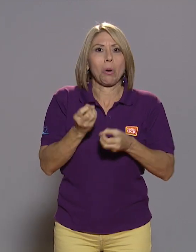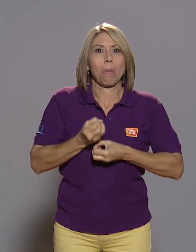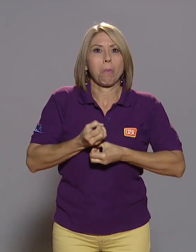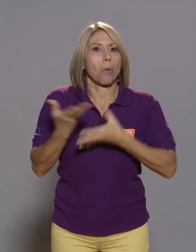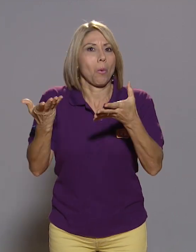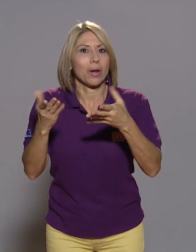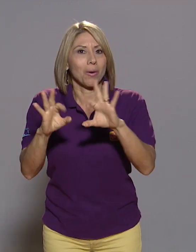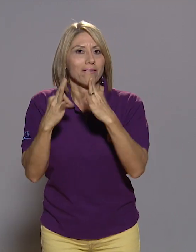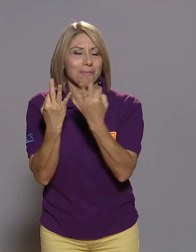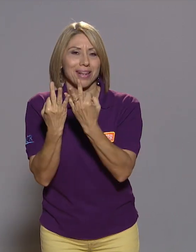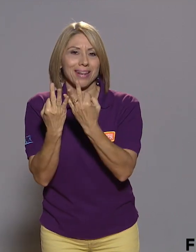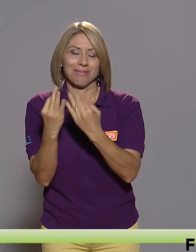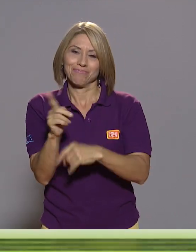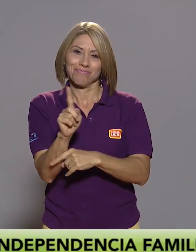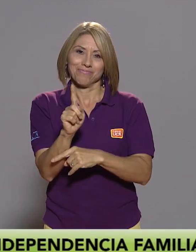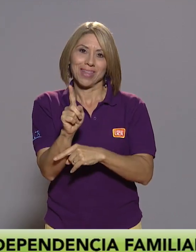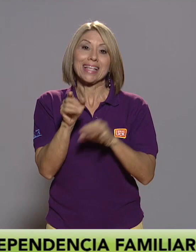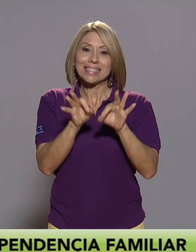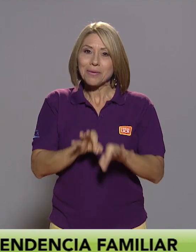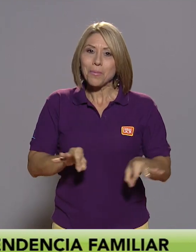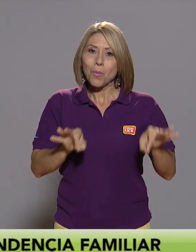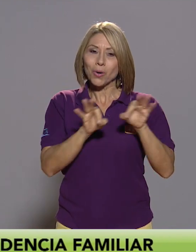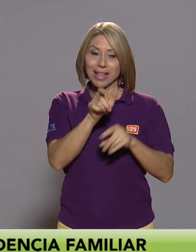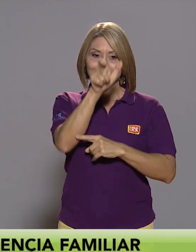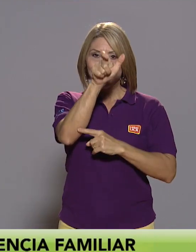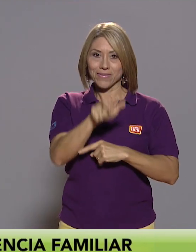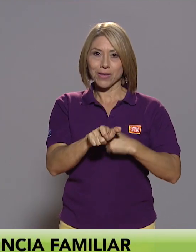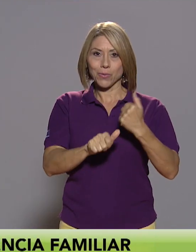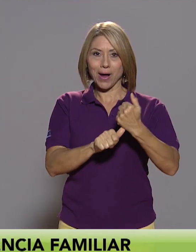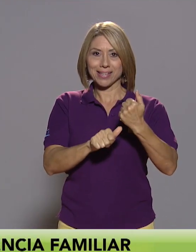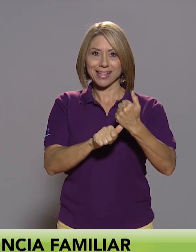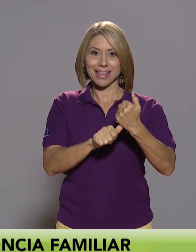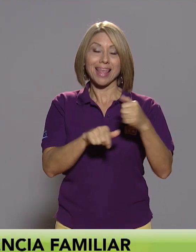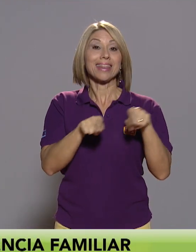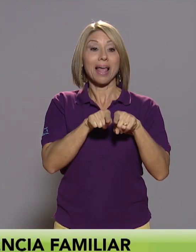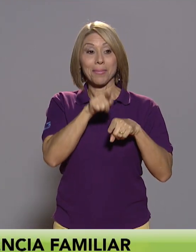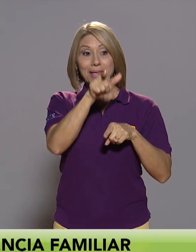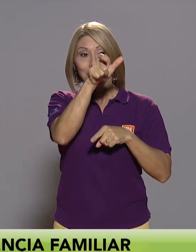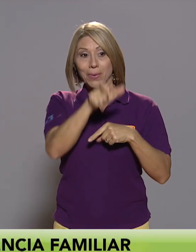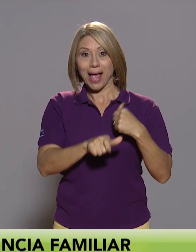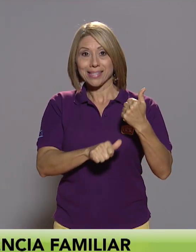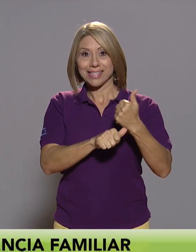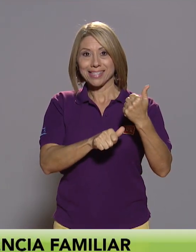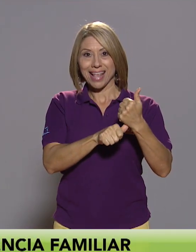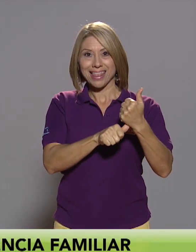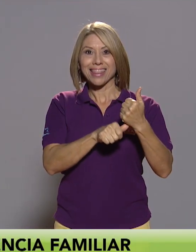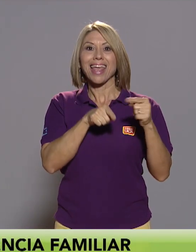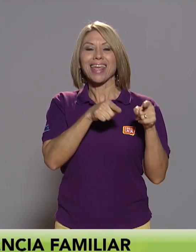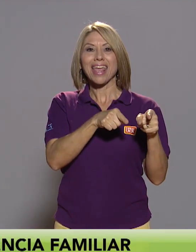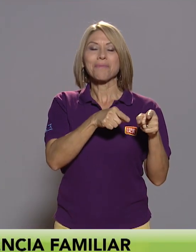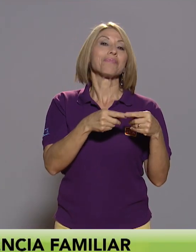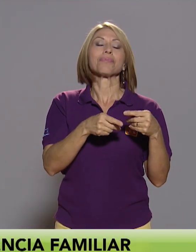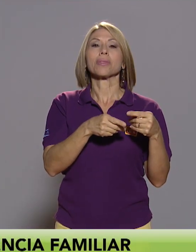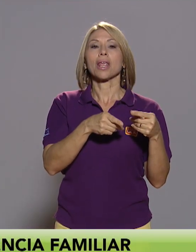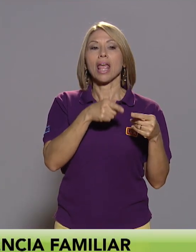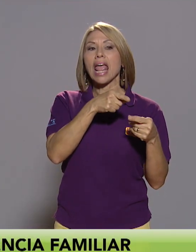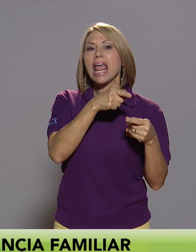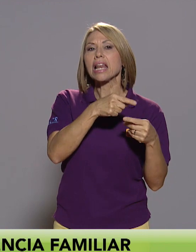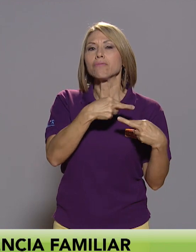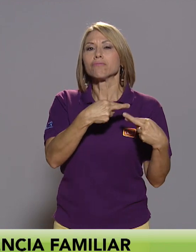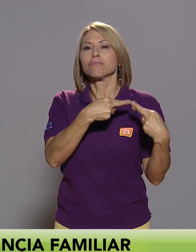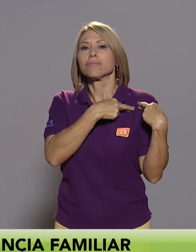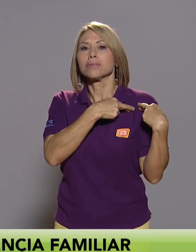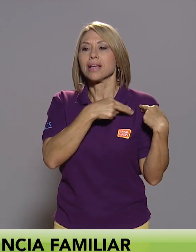la figura del asistente, pero además porque también el asistente hace que esas familias que durante años han